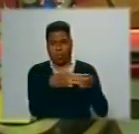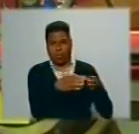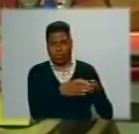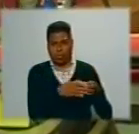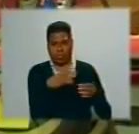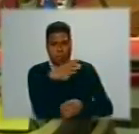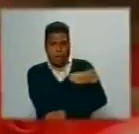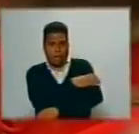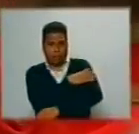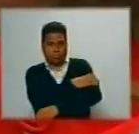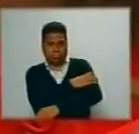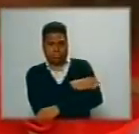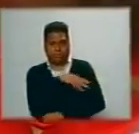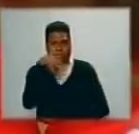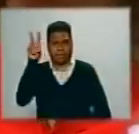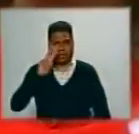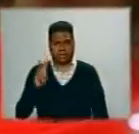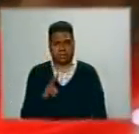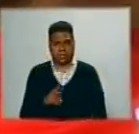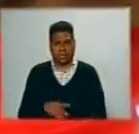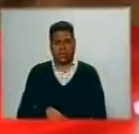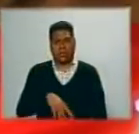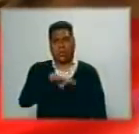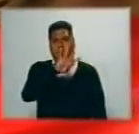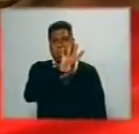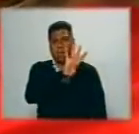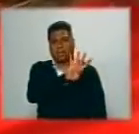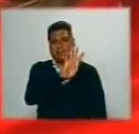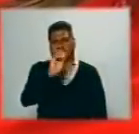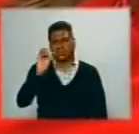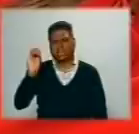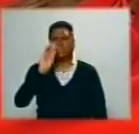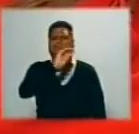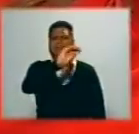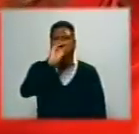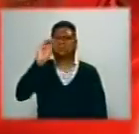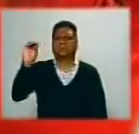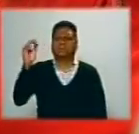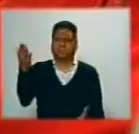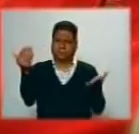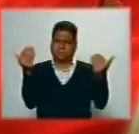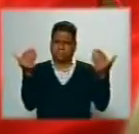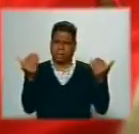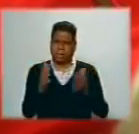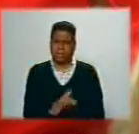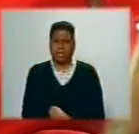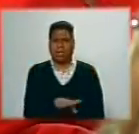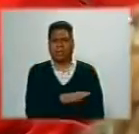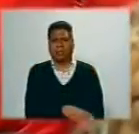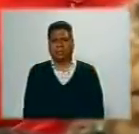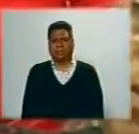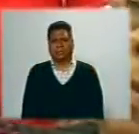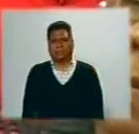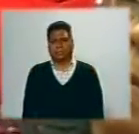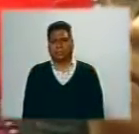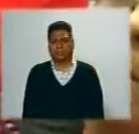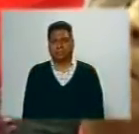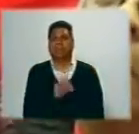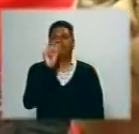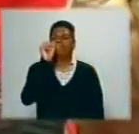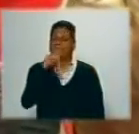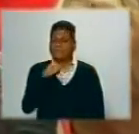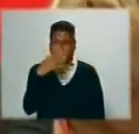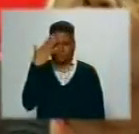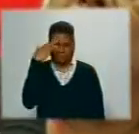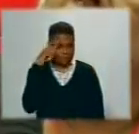oposición venezolana. Más de 400 llamados. Sí, óigase bien,